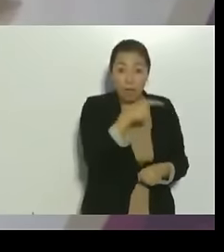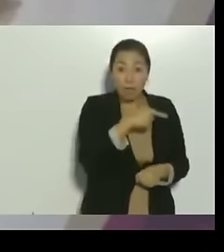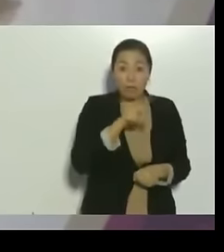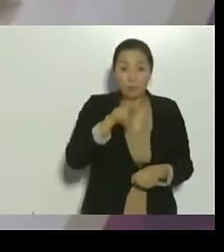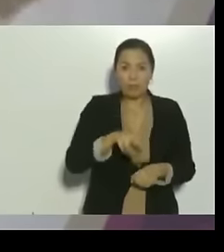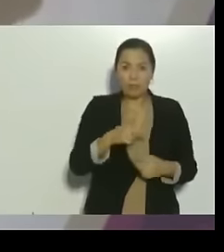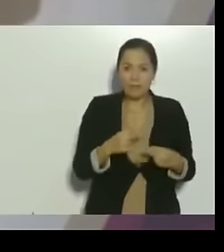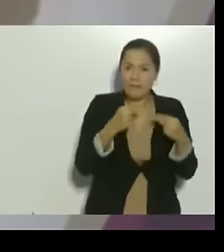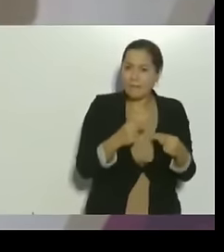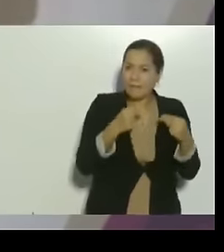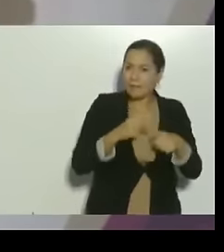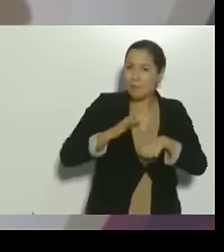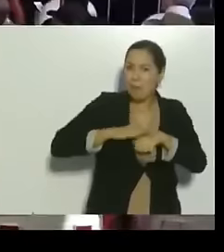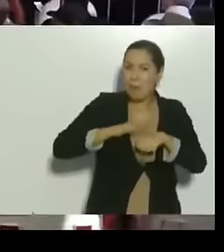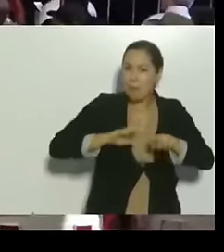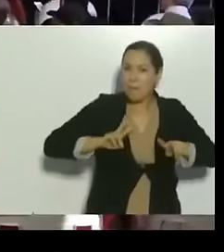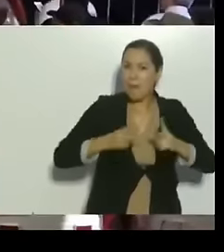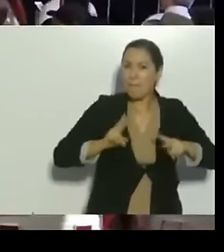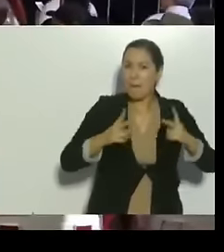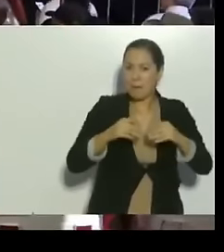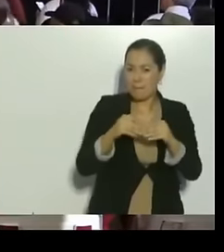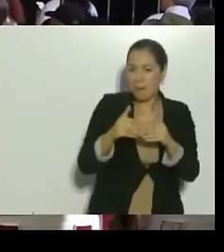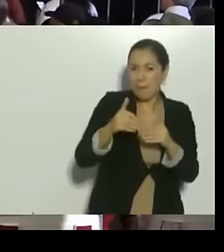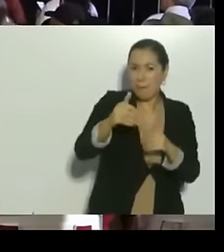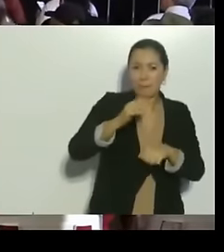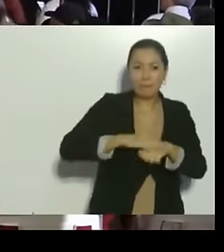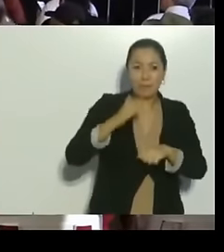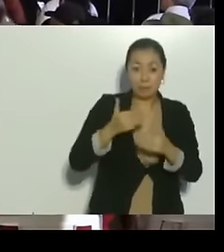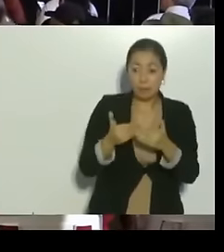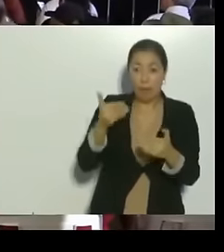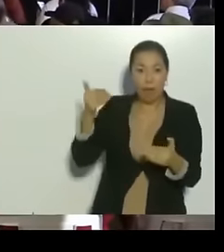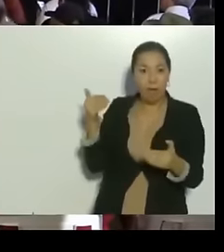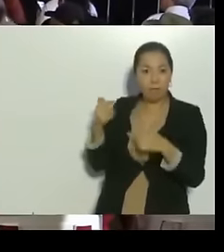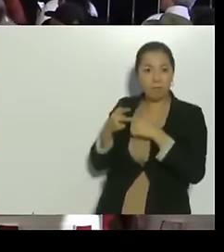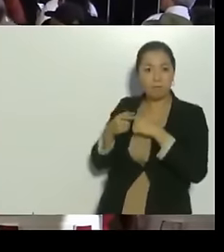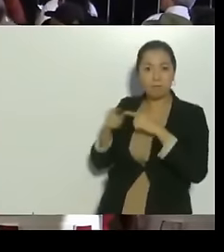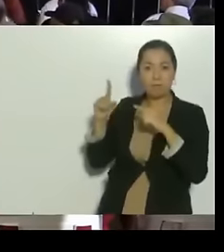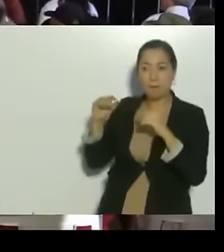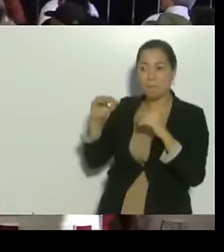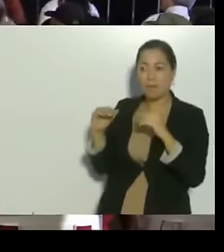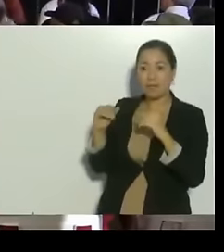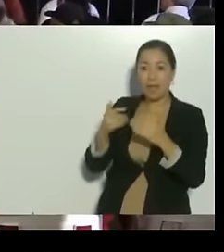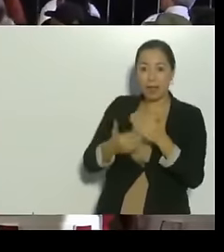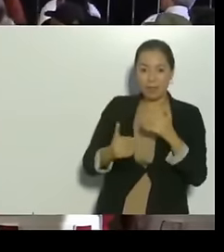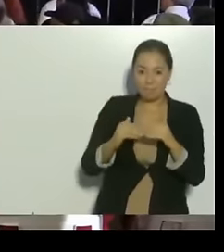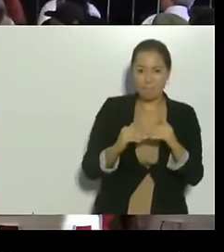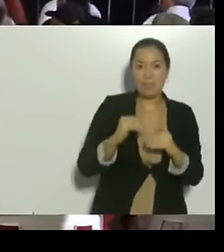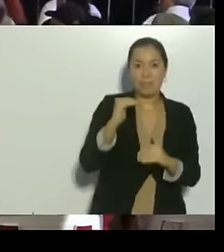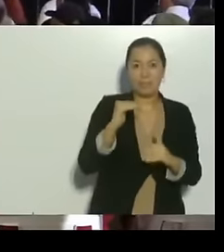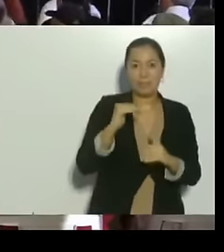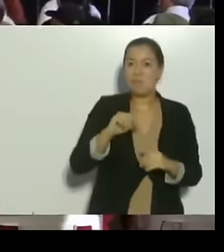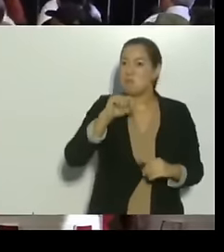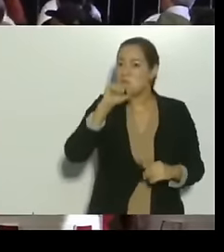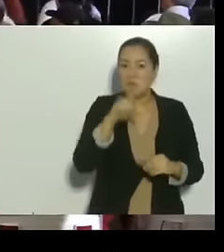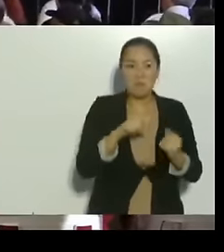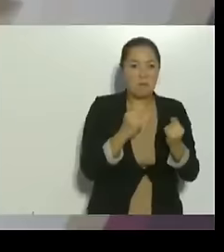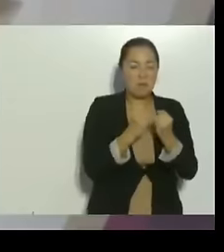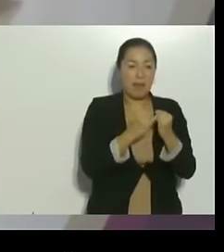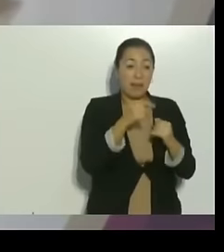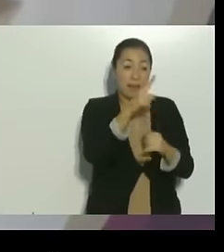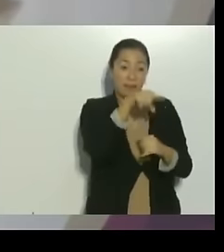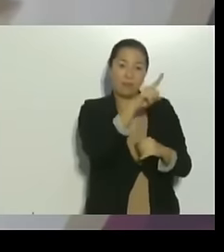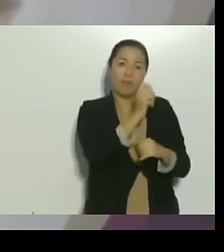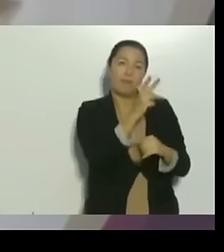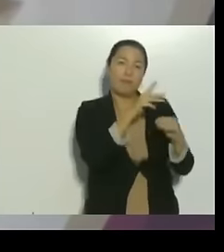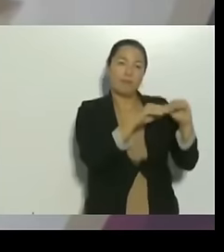que antes y lo mismo a los de arriba porque cuando la